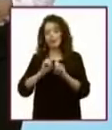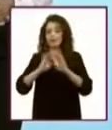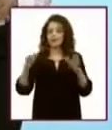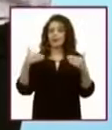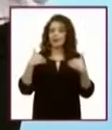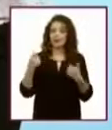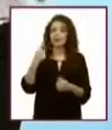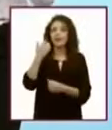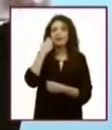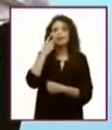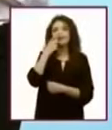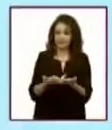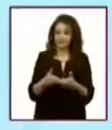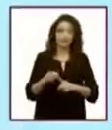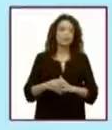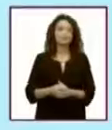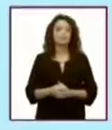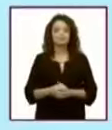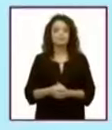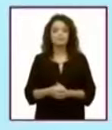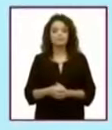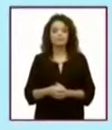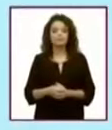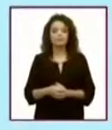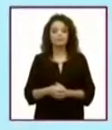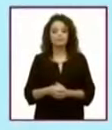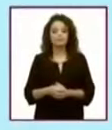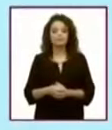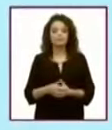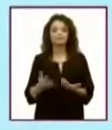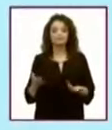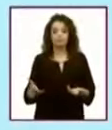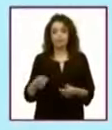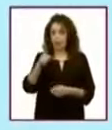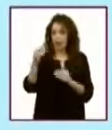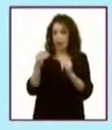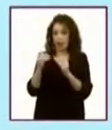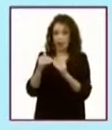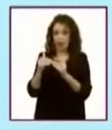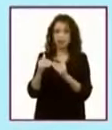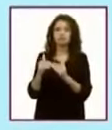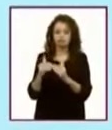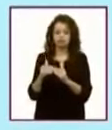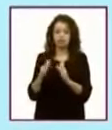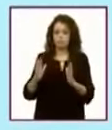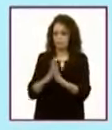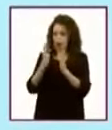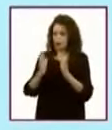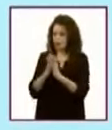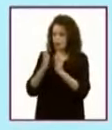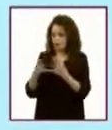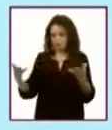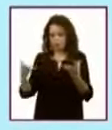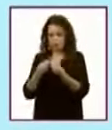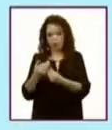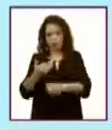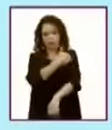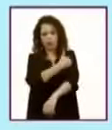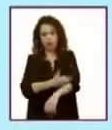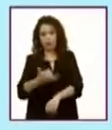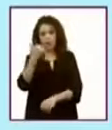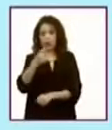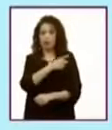del perímetro del círculo. Tengan presente colaborar en casa, ayudar a la familia y fomentar la paciencia y